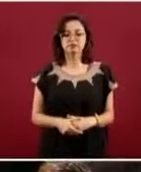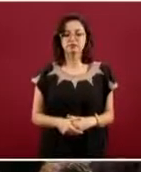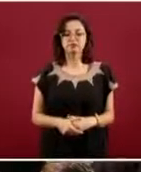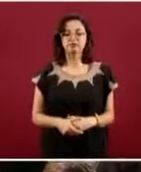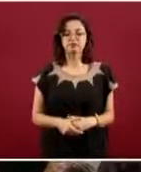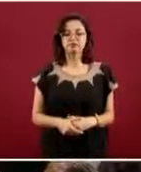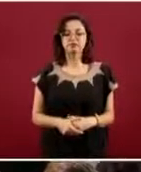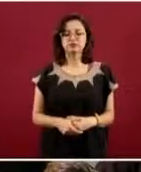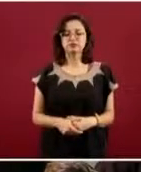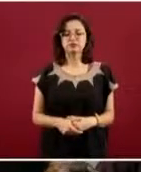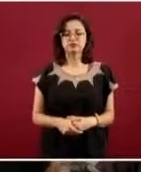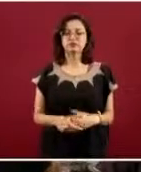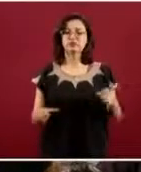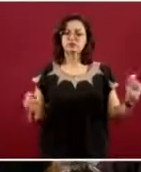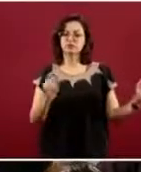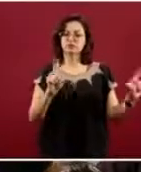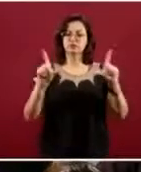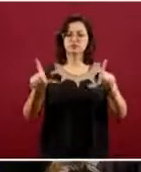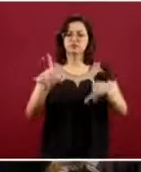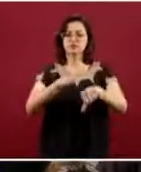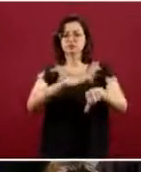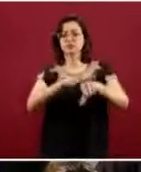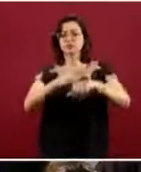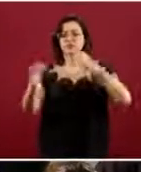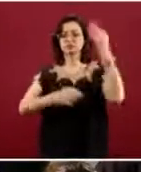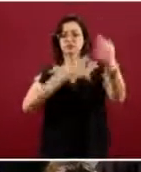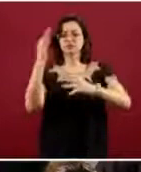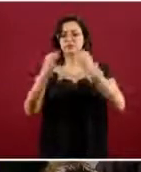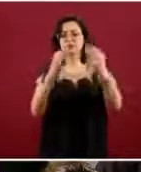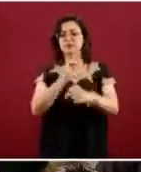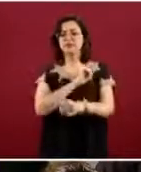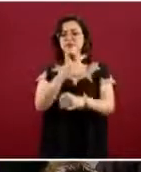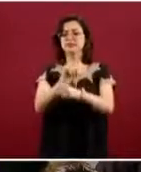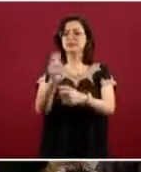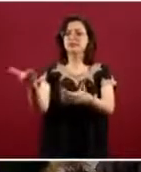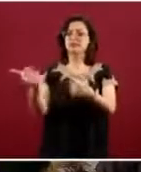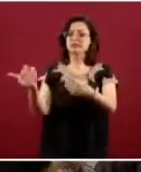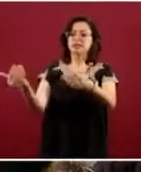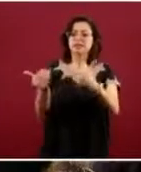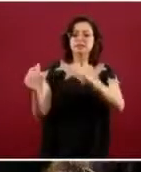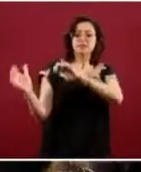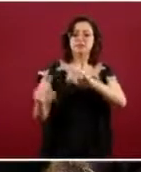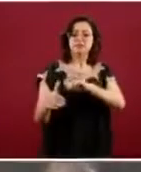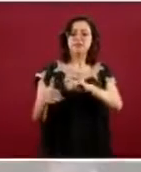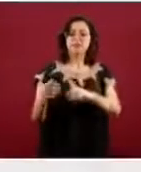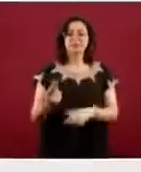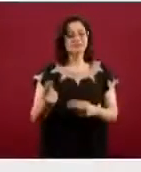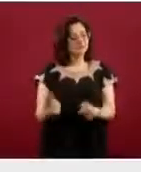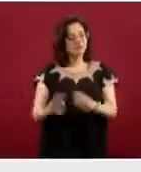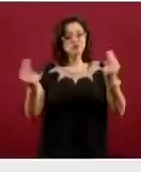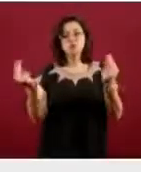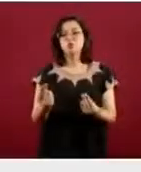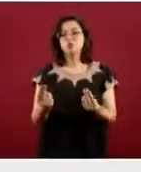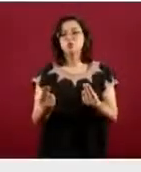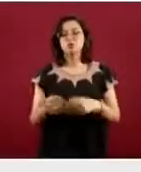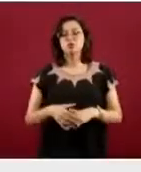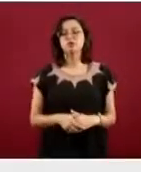Este es el banner de comunicación. Estas son las especialidades que en este momento más